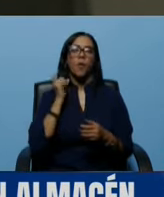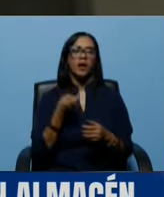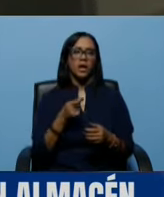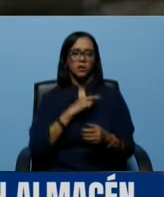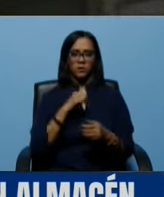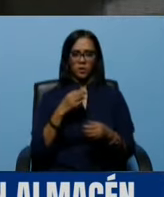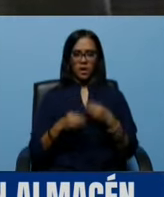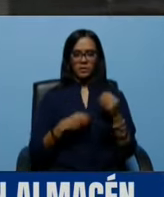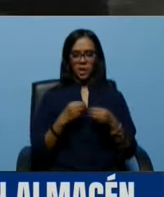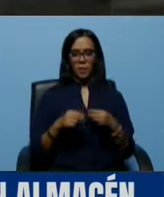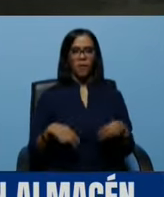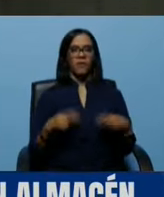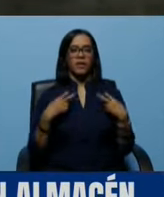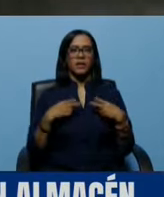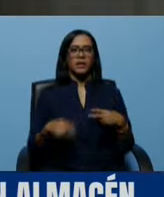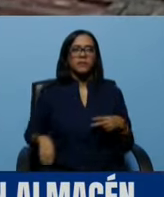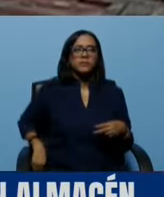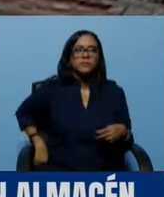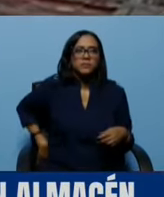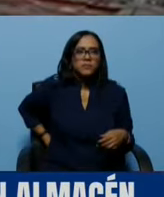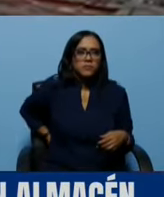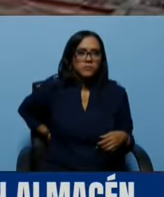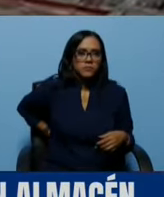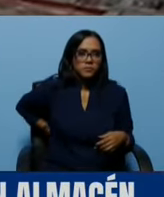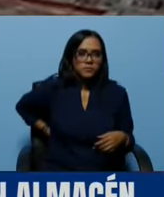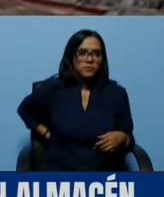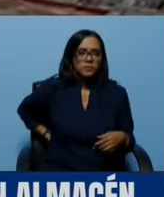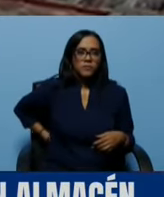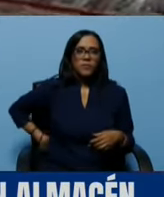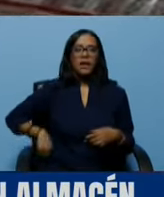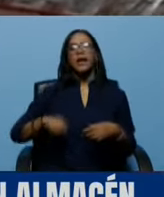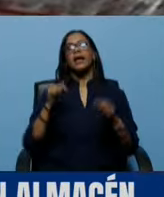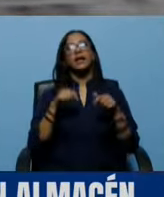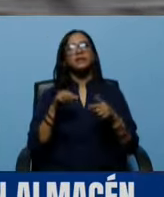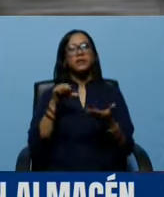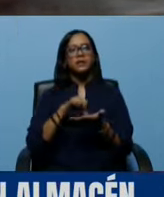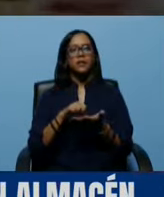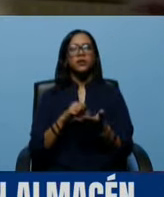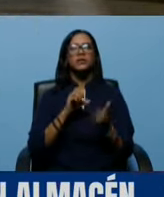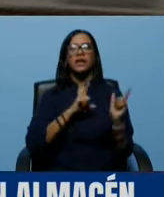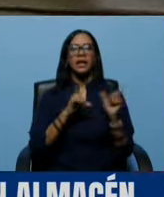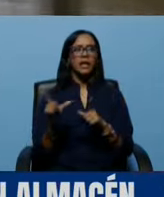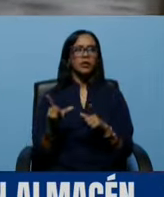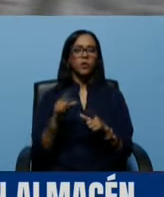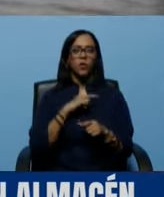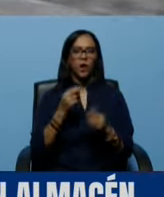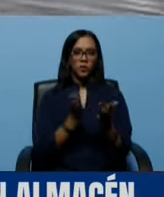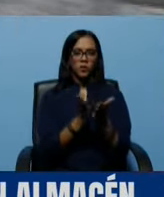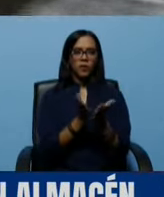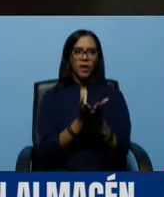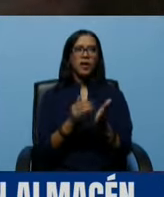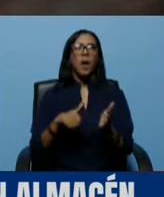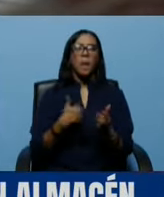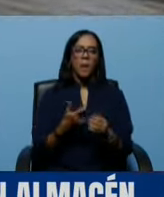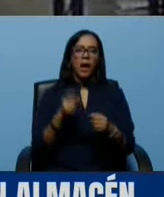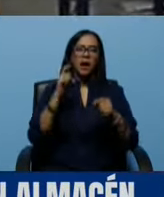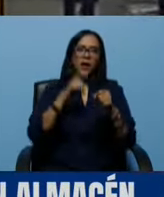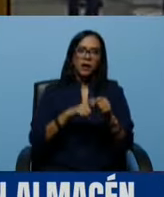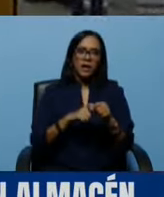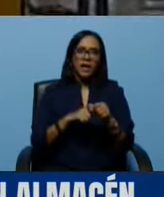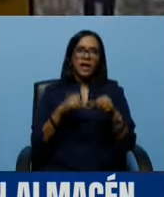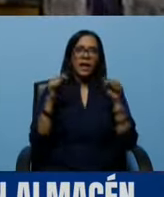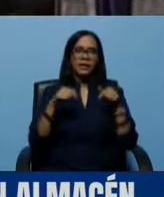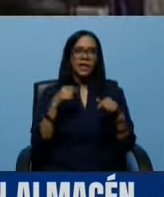nosotros hacemos vida. Próximamente, este centro también estará habilitado para que nuestros estudiantes puedan suscribir este tipo